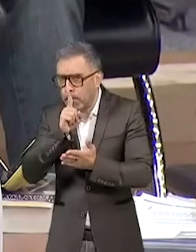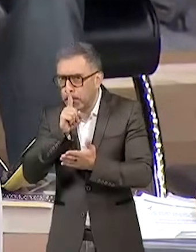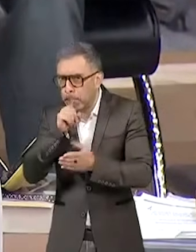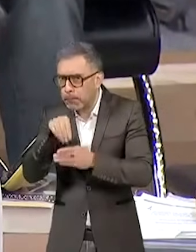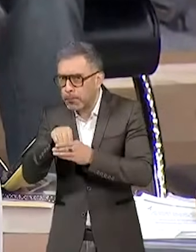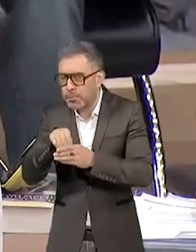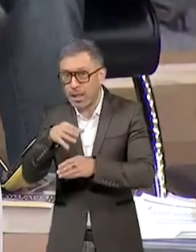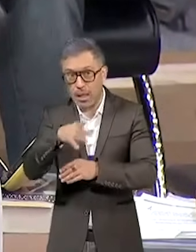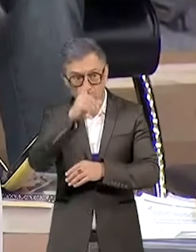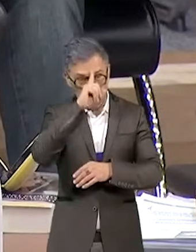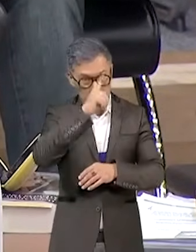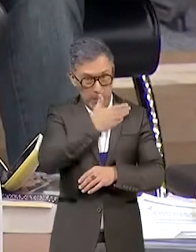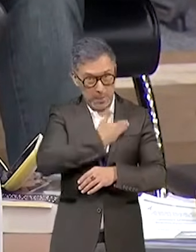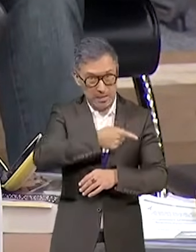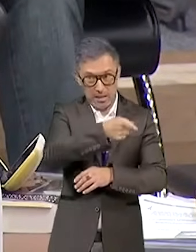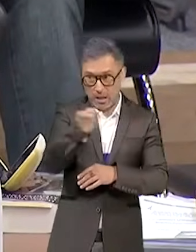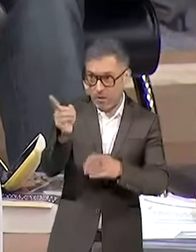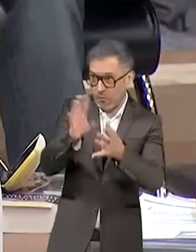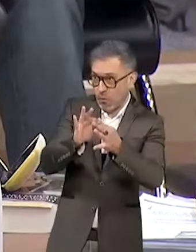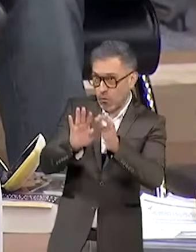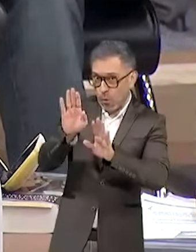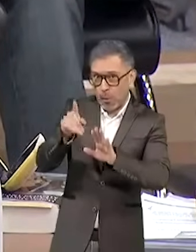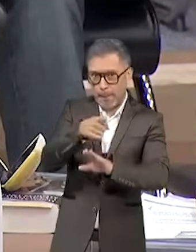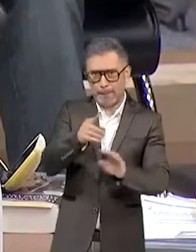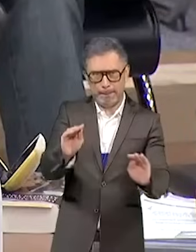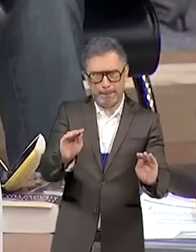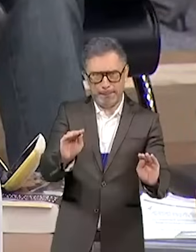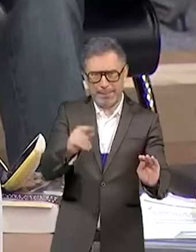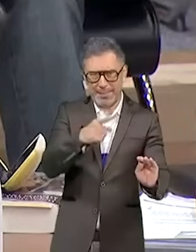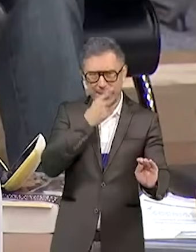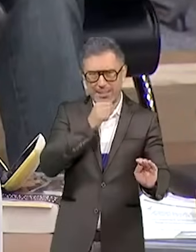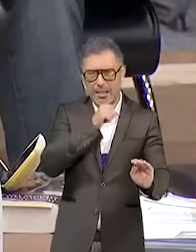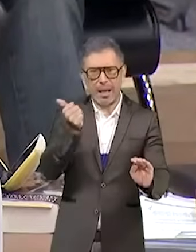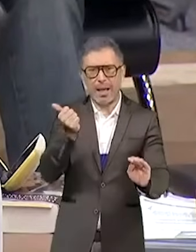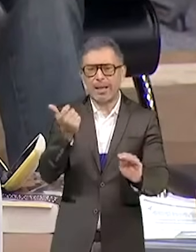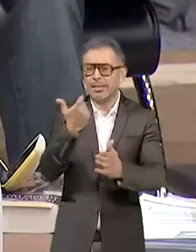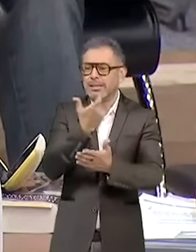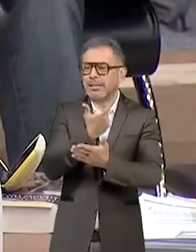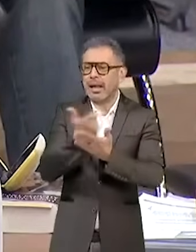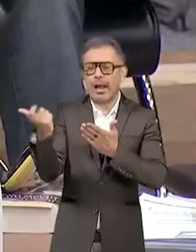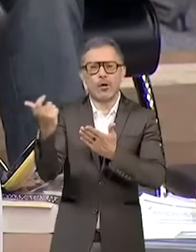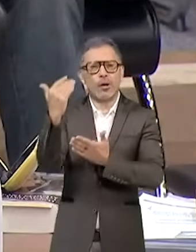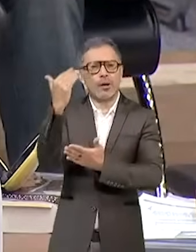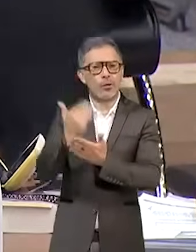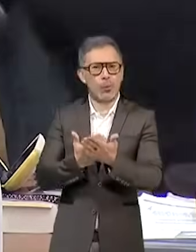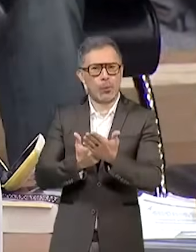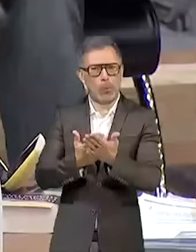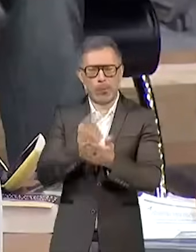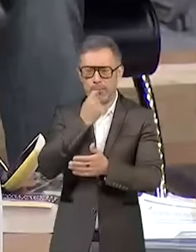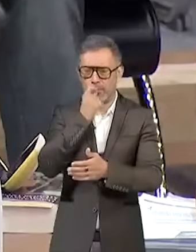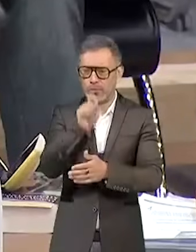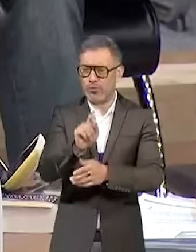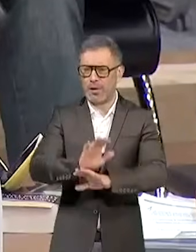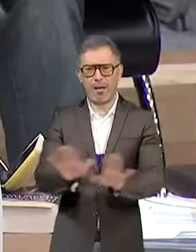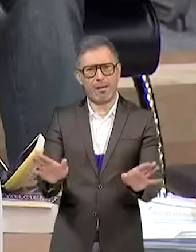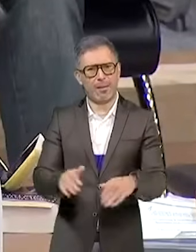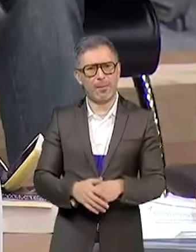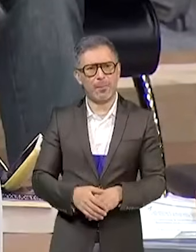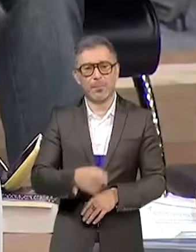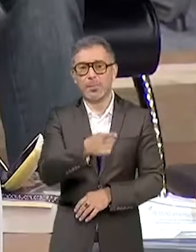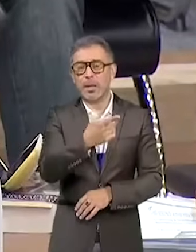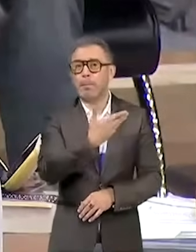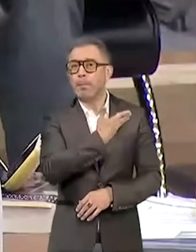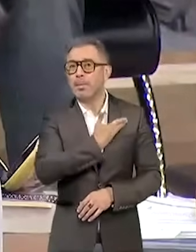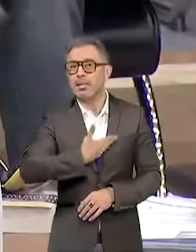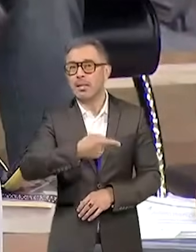alegó todo lo que aquí han dicho, se redujo el salario, punto. Y el sueldo del presidente con todo